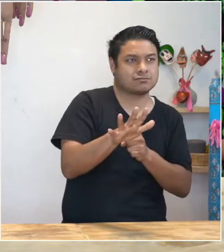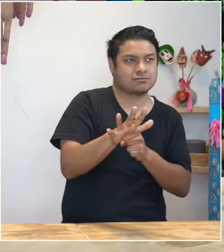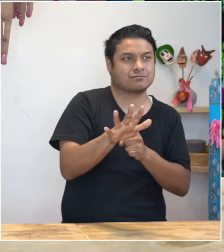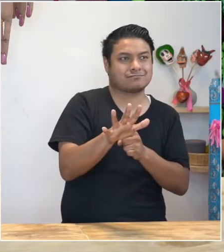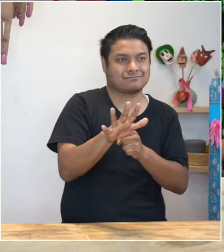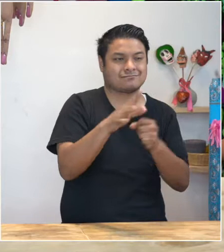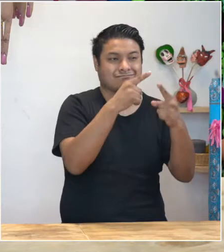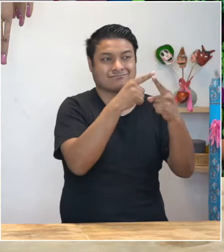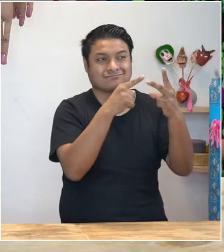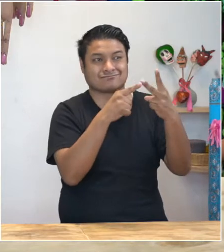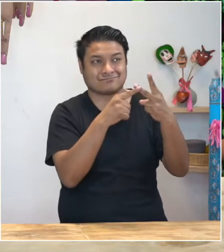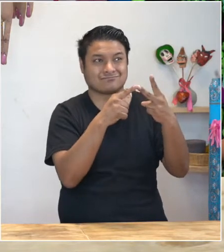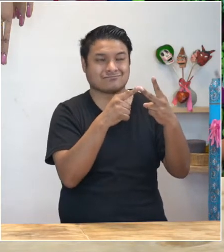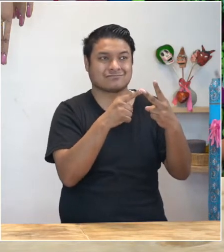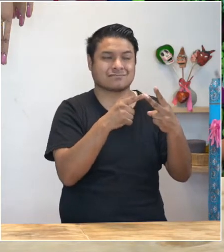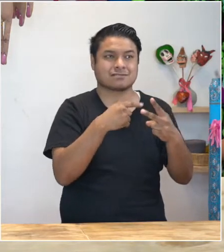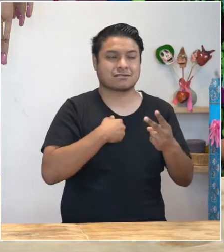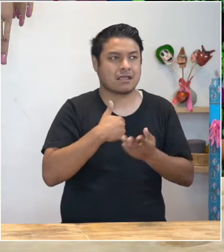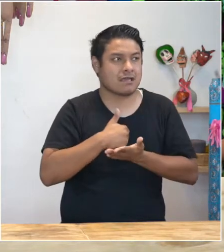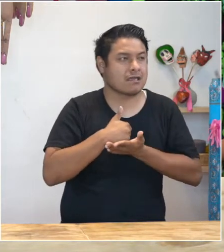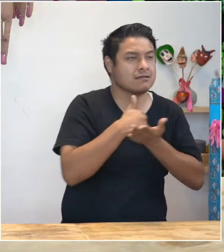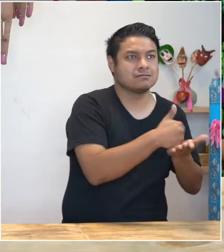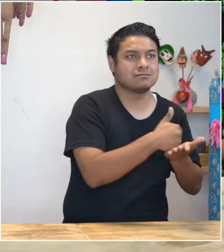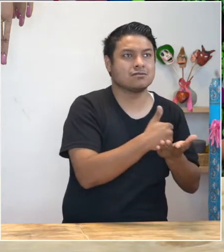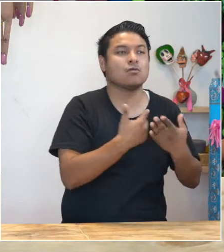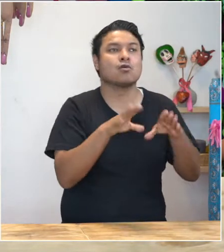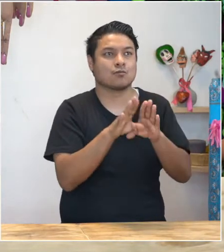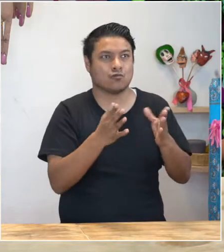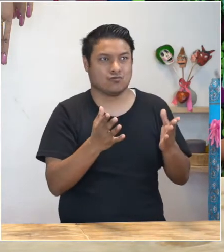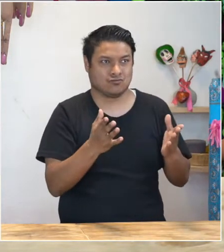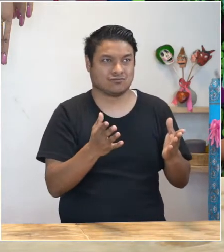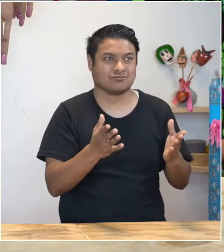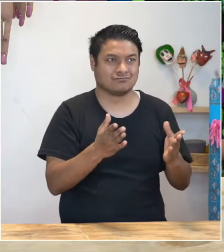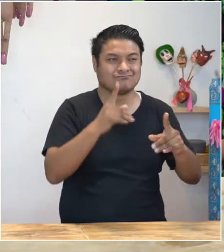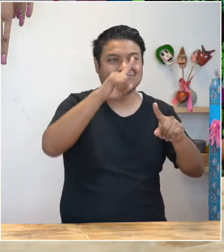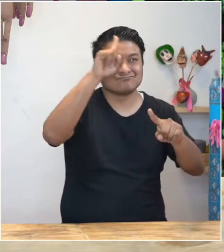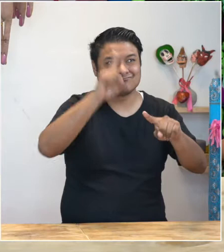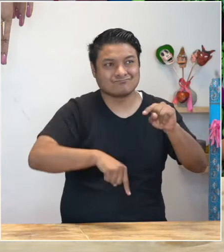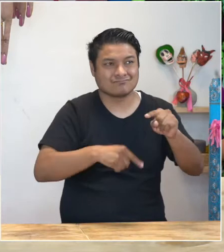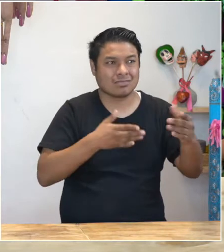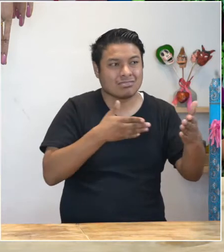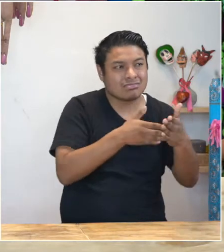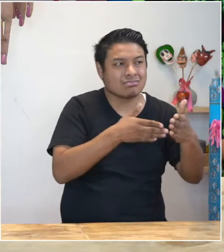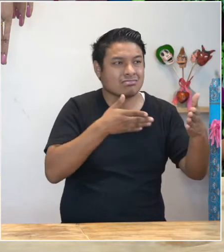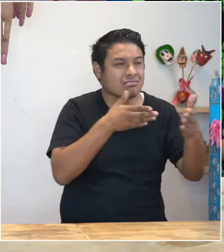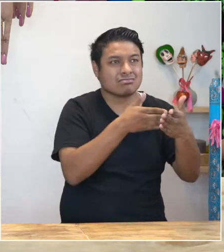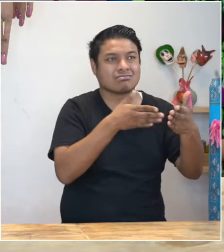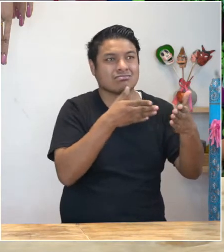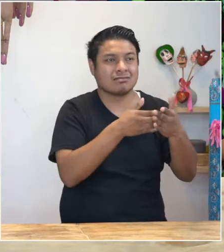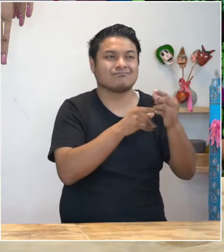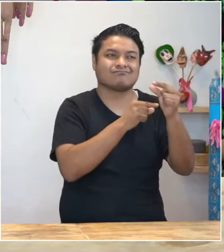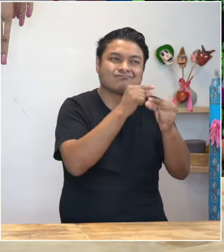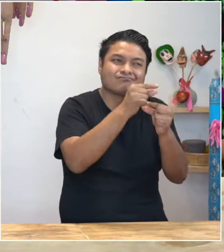podemos colaborar para que esas barreras puedan ser eliminadas o, en su caso, disminuidas.